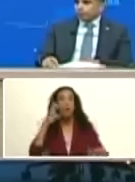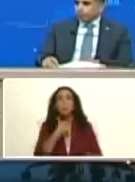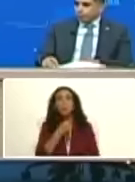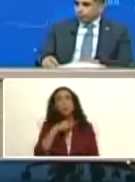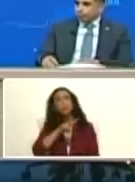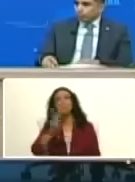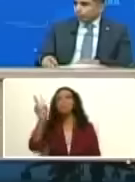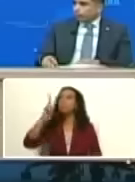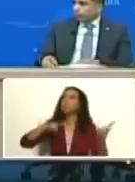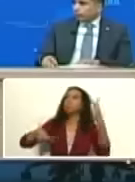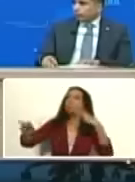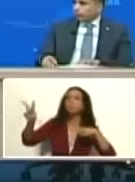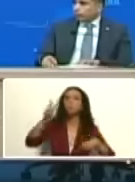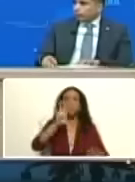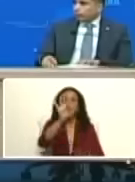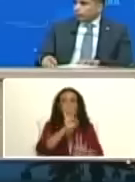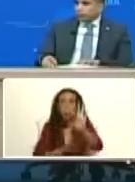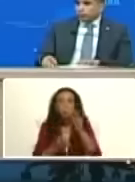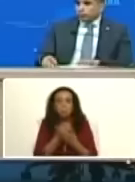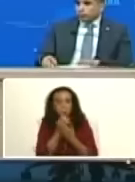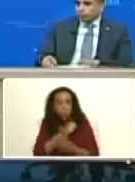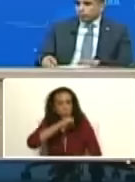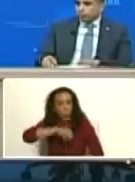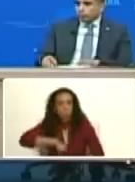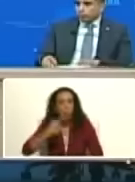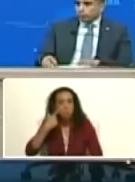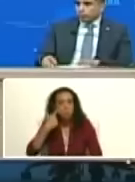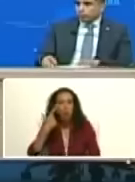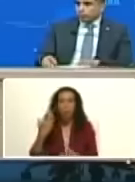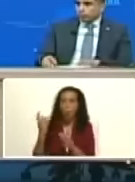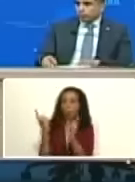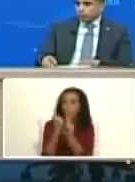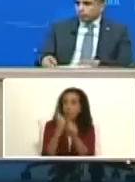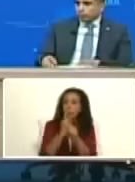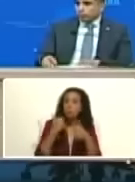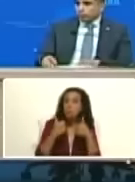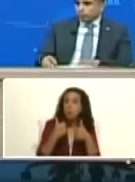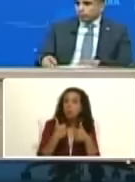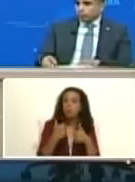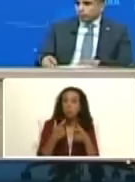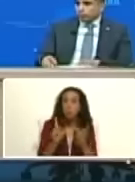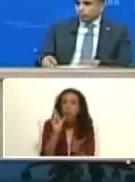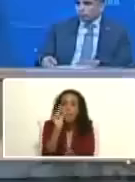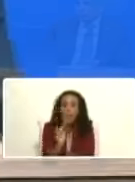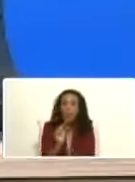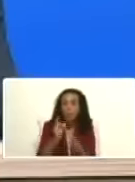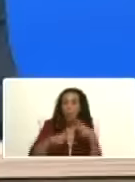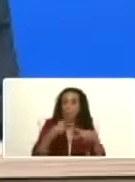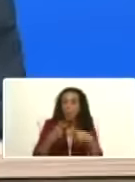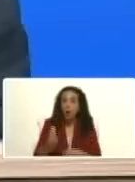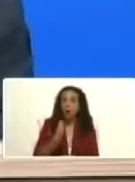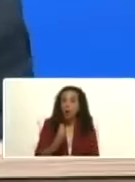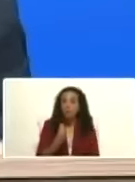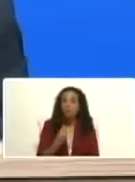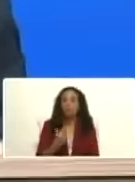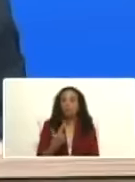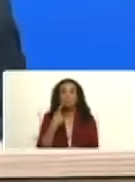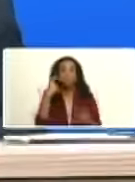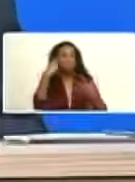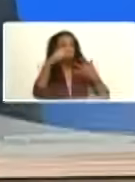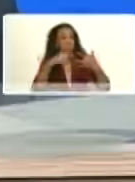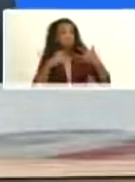ir, las aprecia mucho y hay buena competencia por precios, productos, calidad.